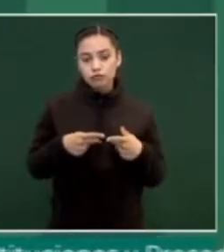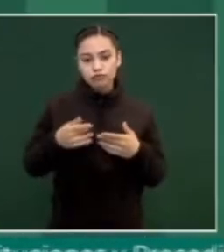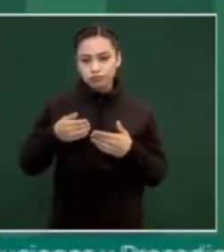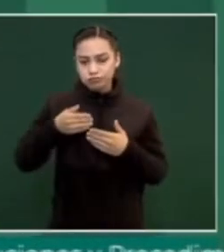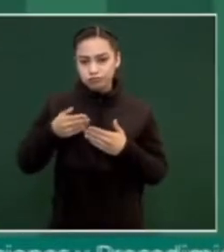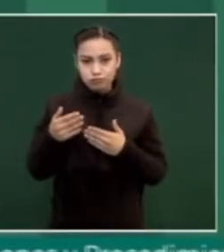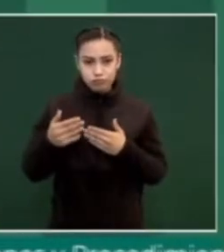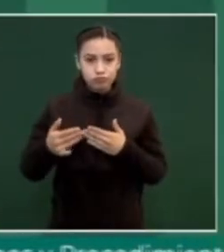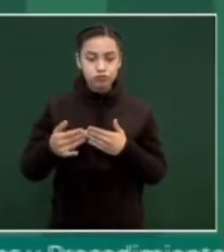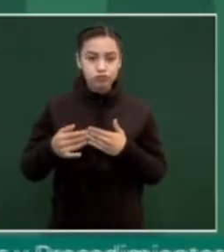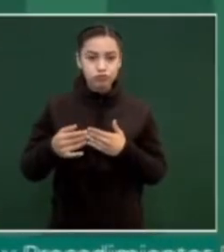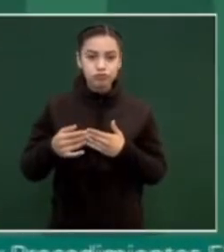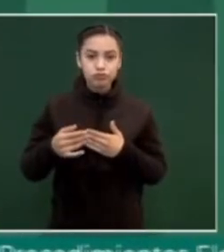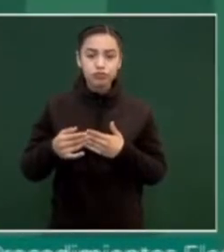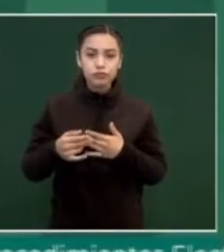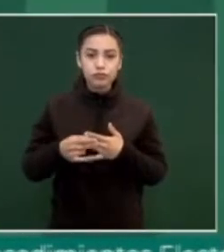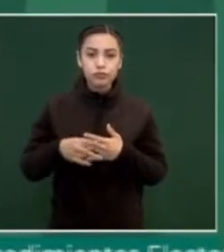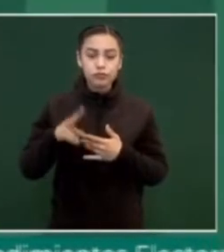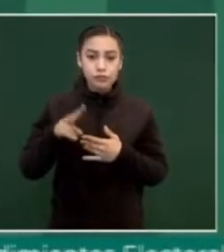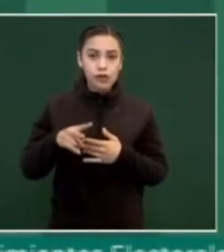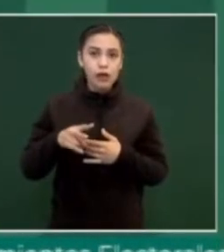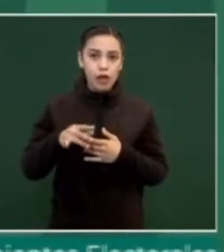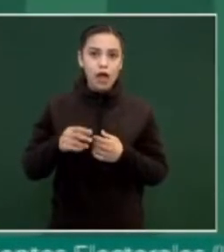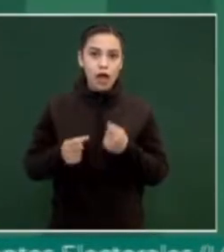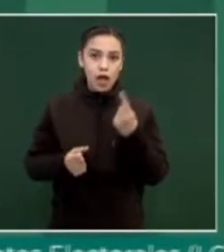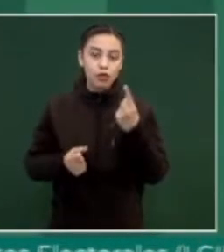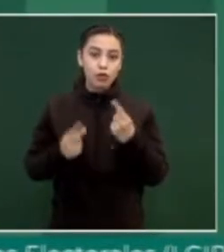incluso los revolucionarios